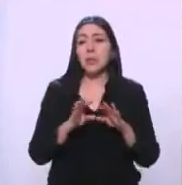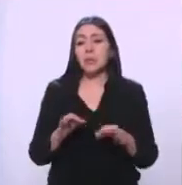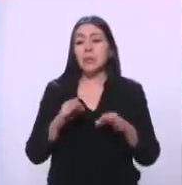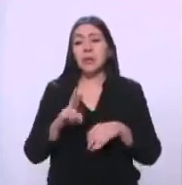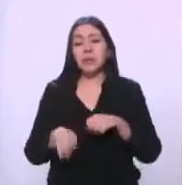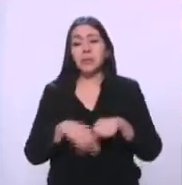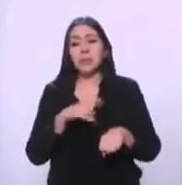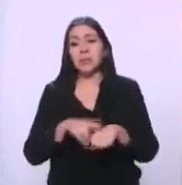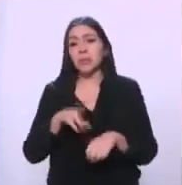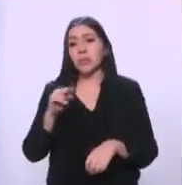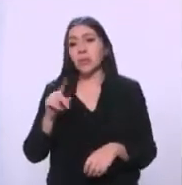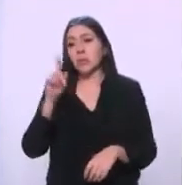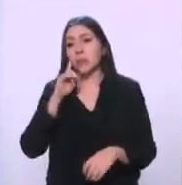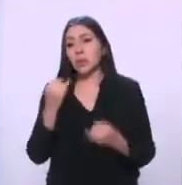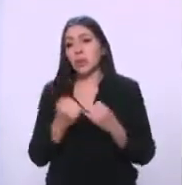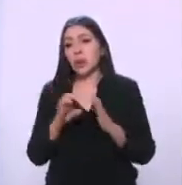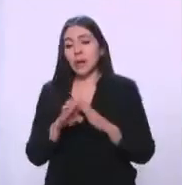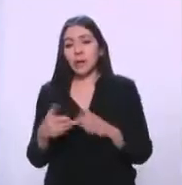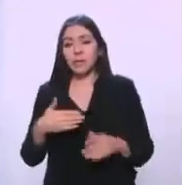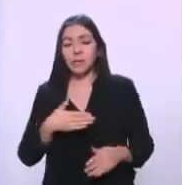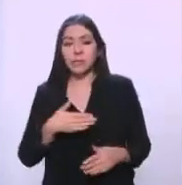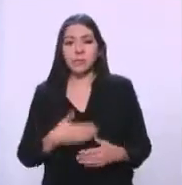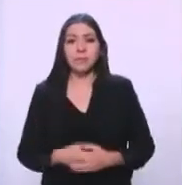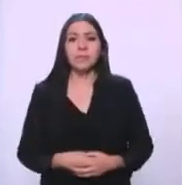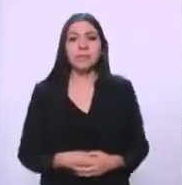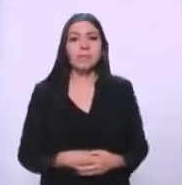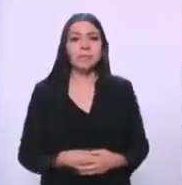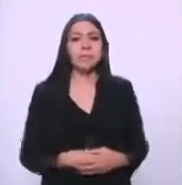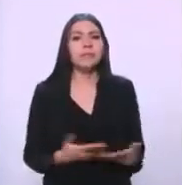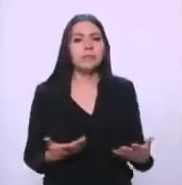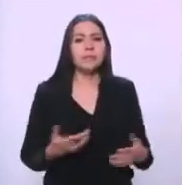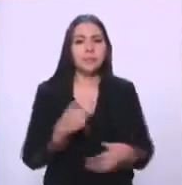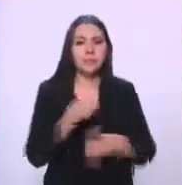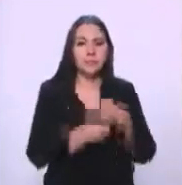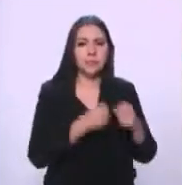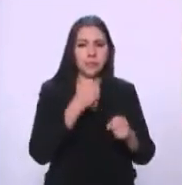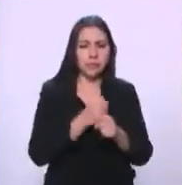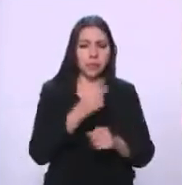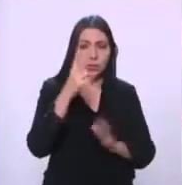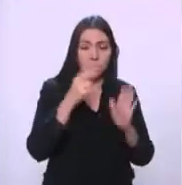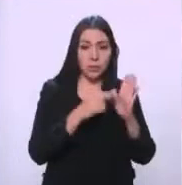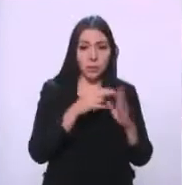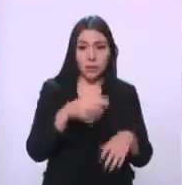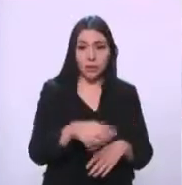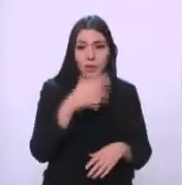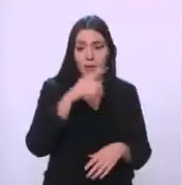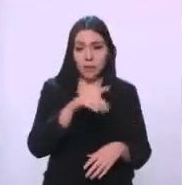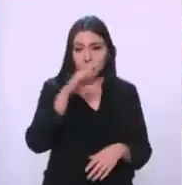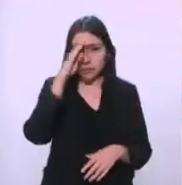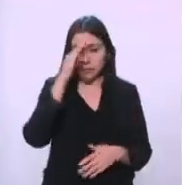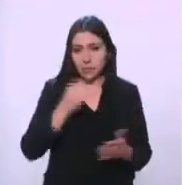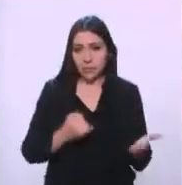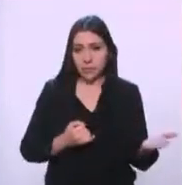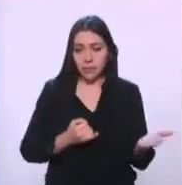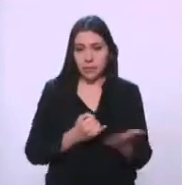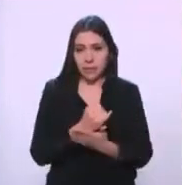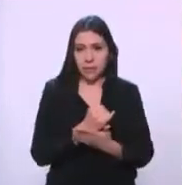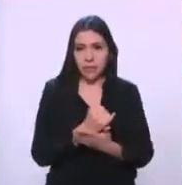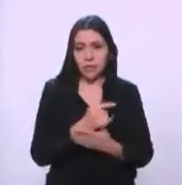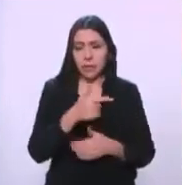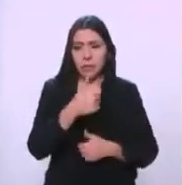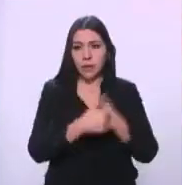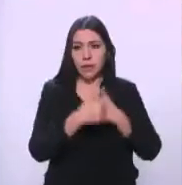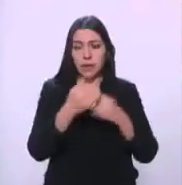¿no? Para una morra como yo. ¿Qué tan difícil? O sea, a ver, en 2014 deciden contender por la vía